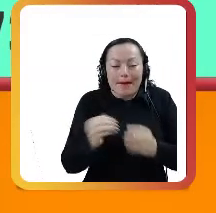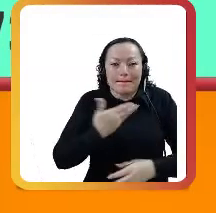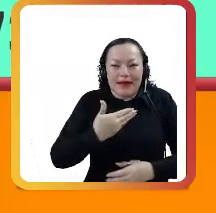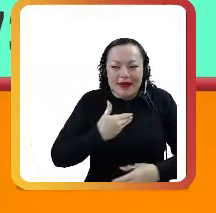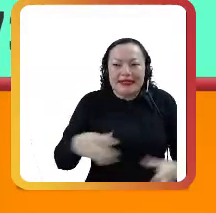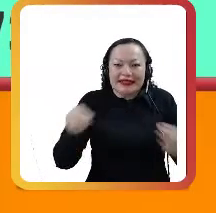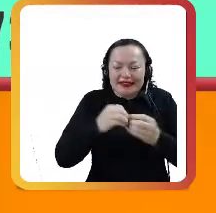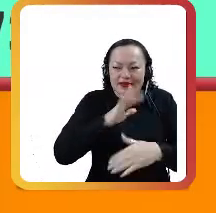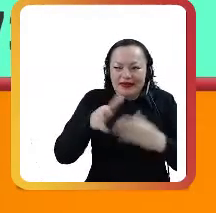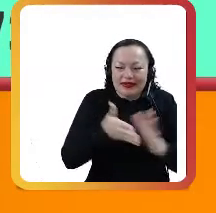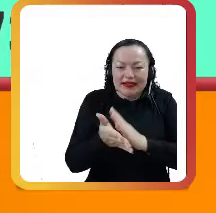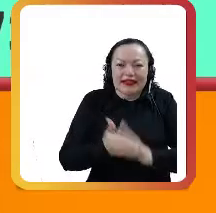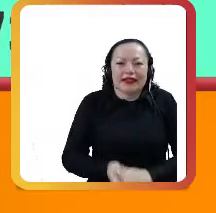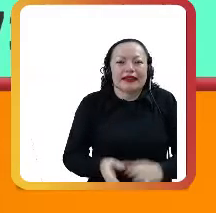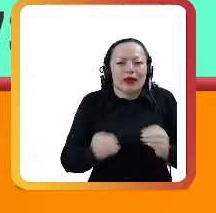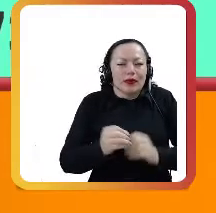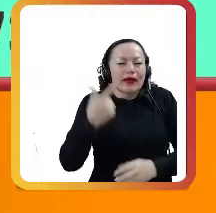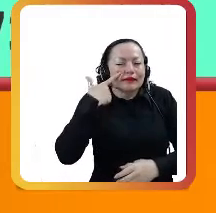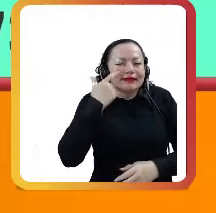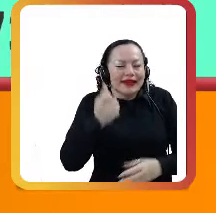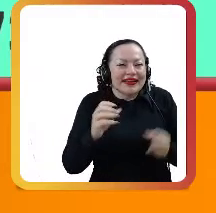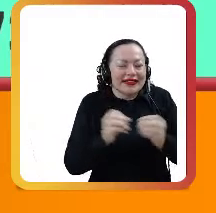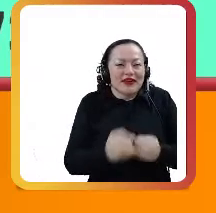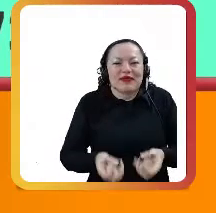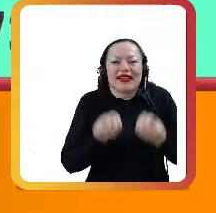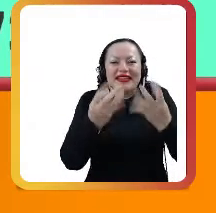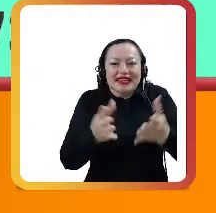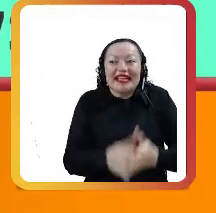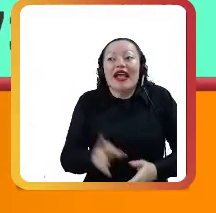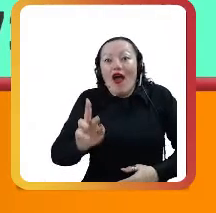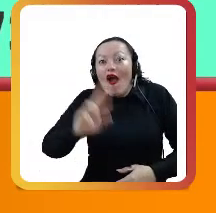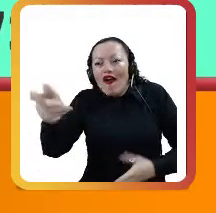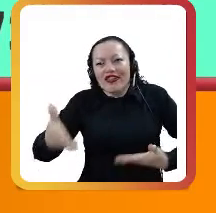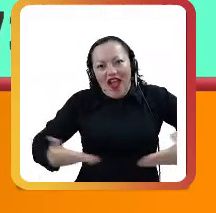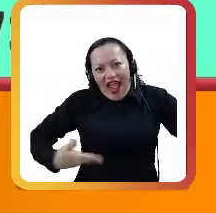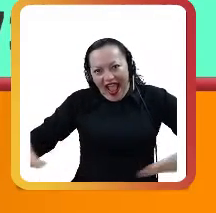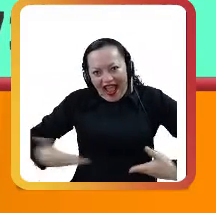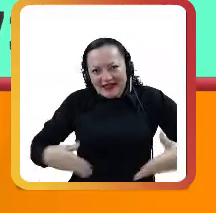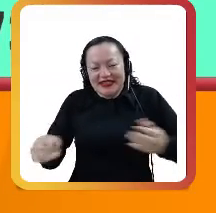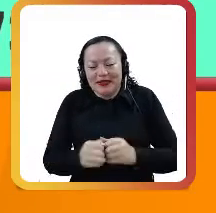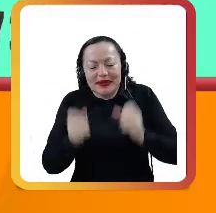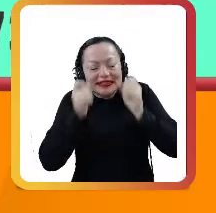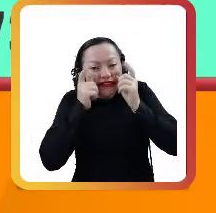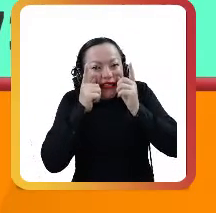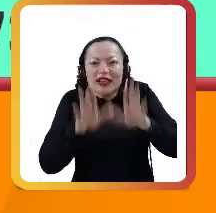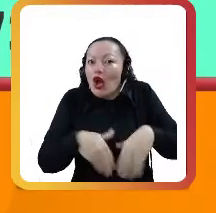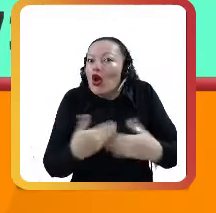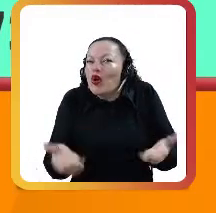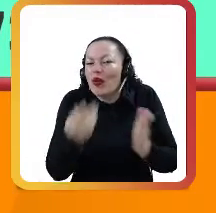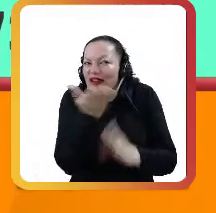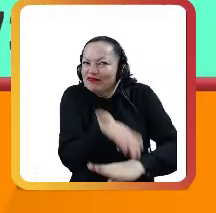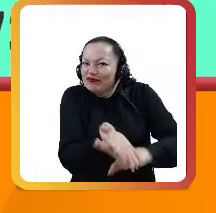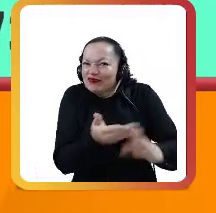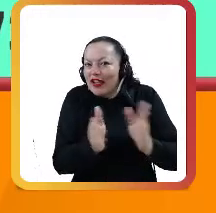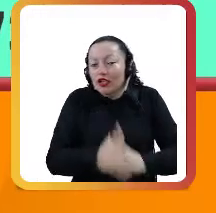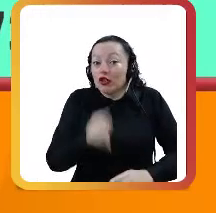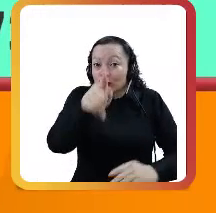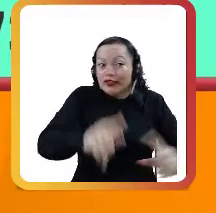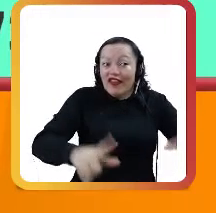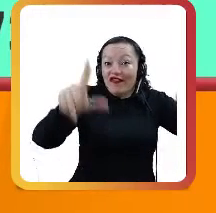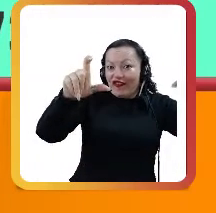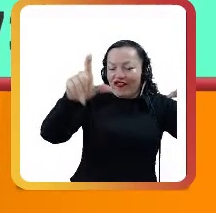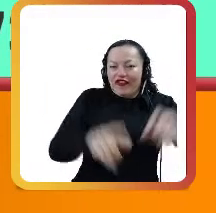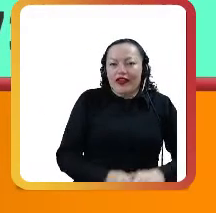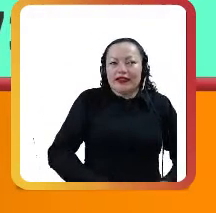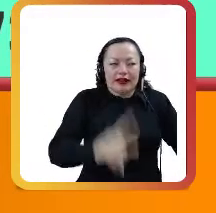hogar, un buen regalito de Distriogar. Entonces, envíe la fotico con los datos